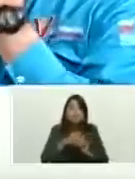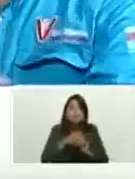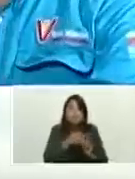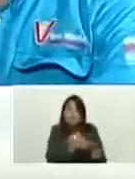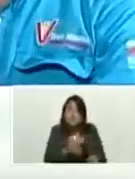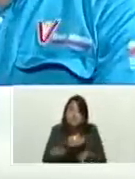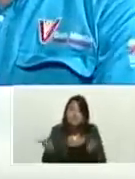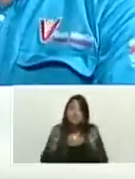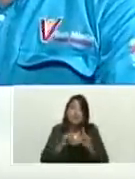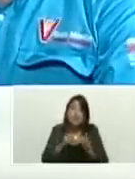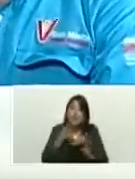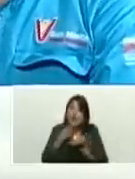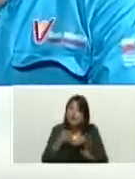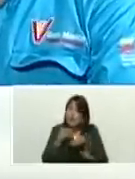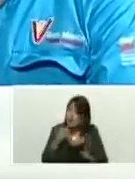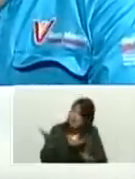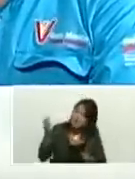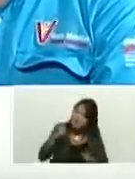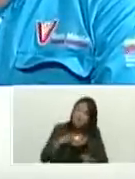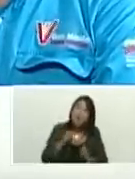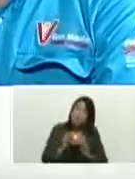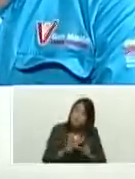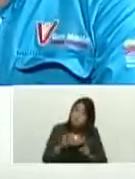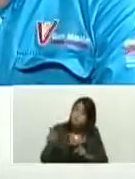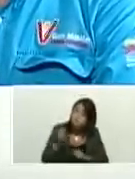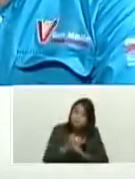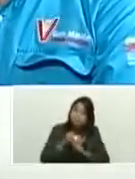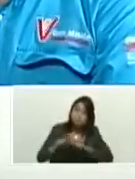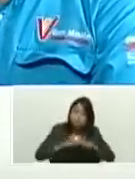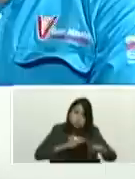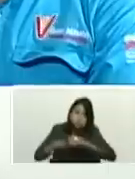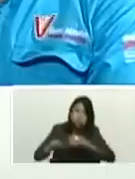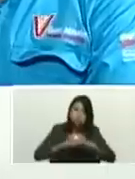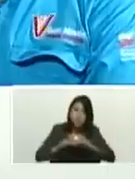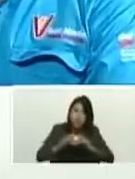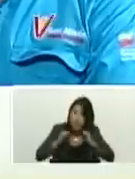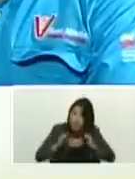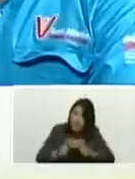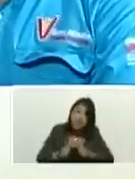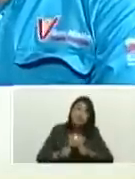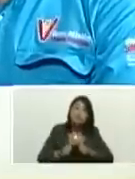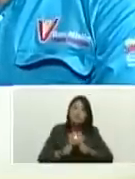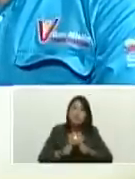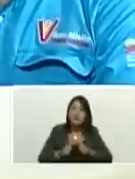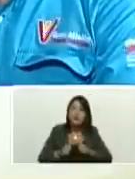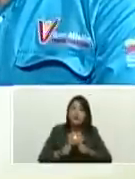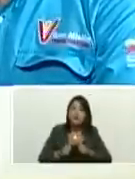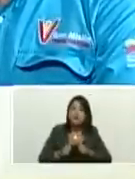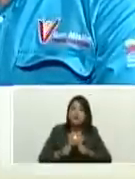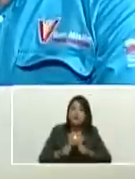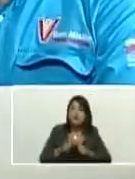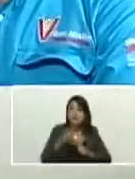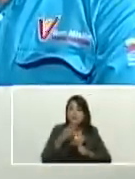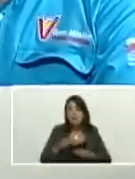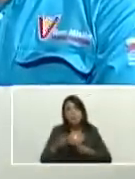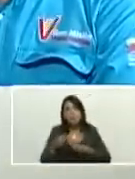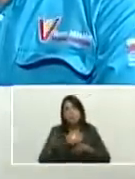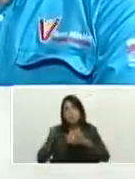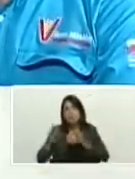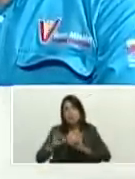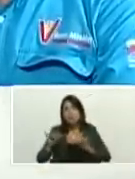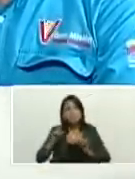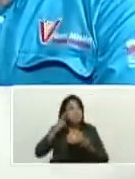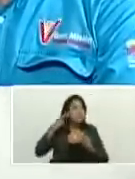juventud, darle oportunidades. Empieza el trabajo, ¿te das cuenta? Con la entrega del edificio, con la entrega